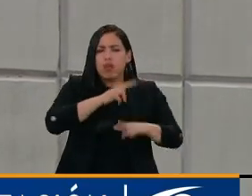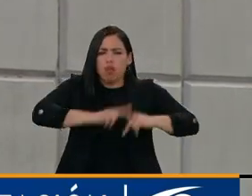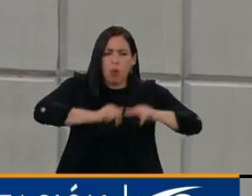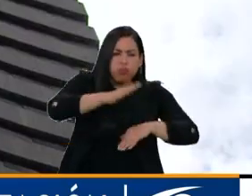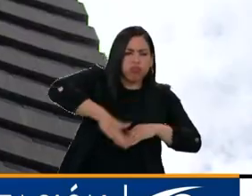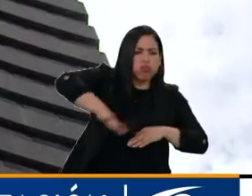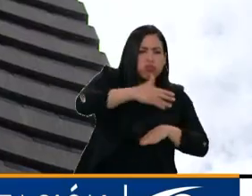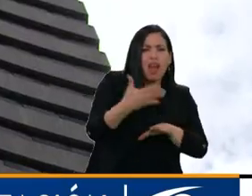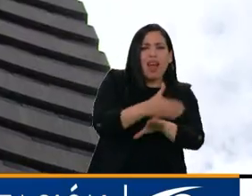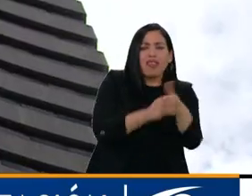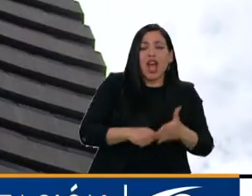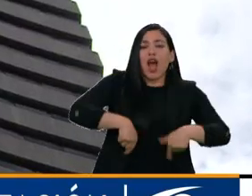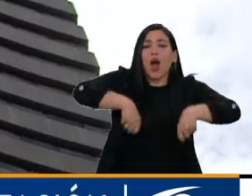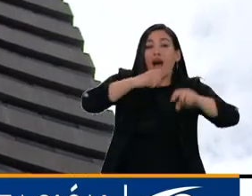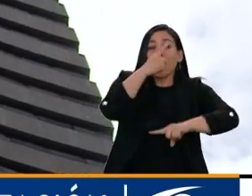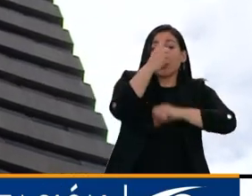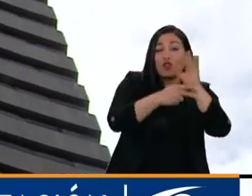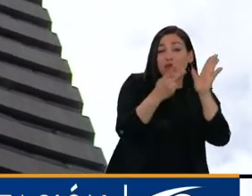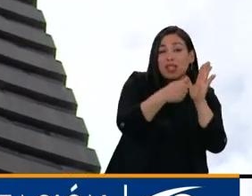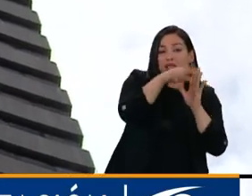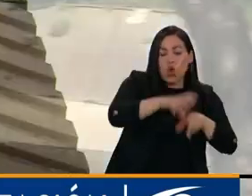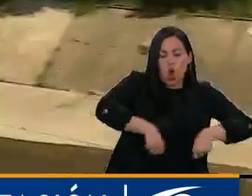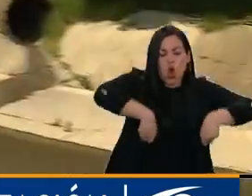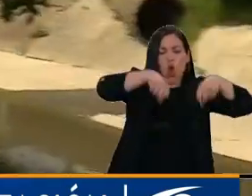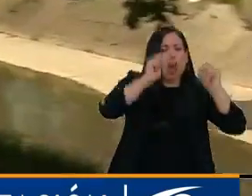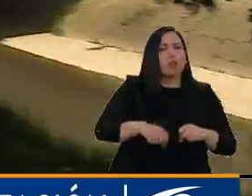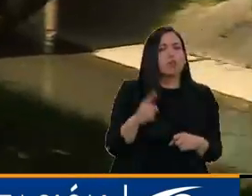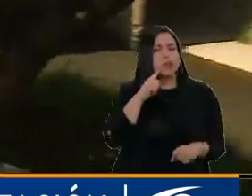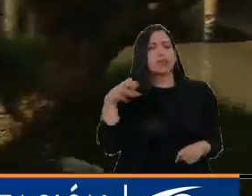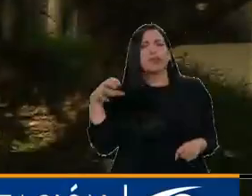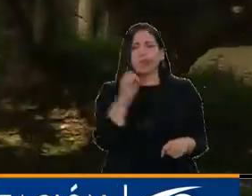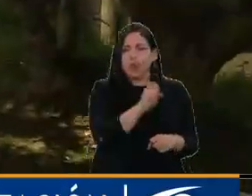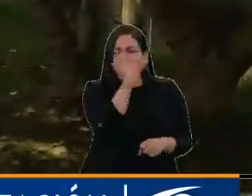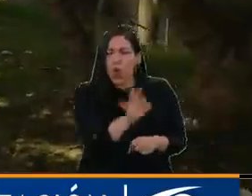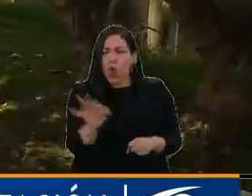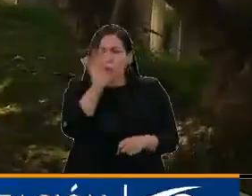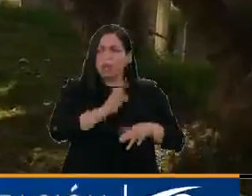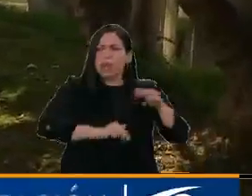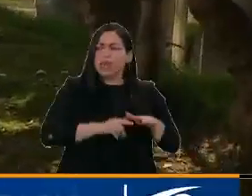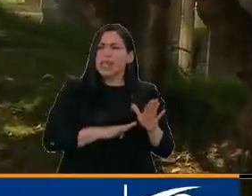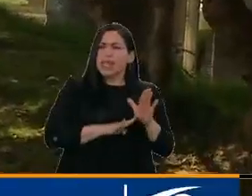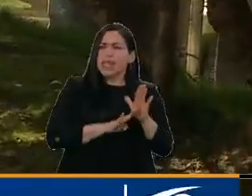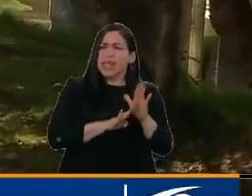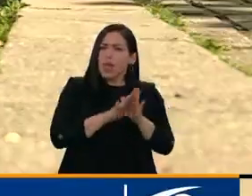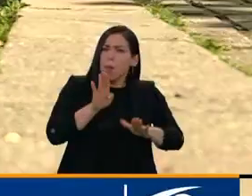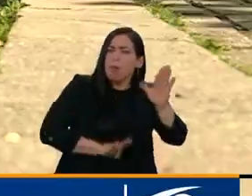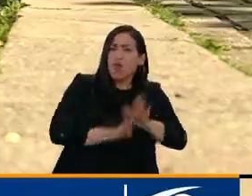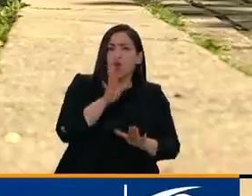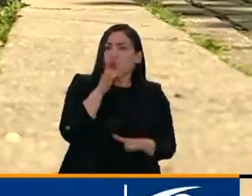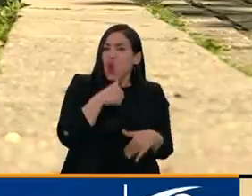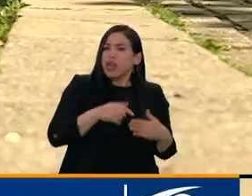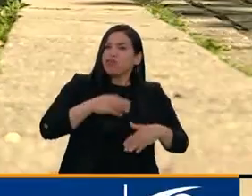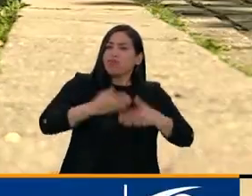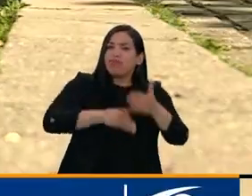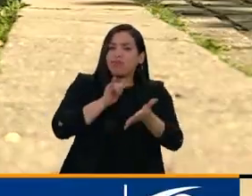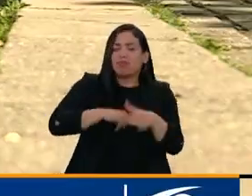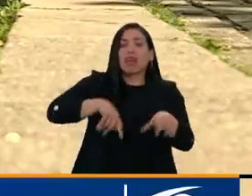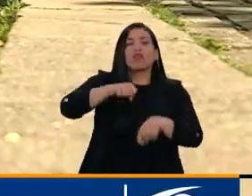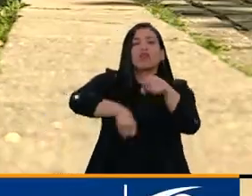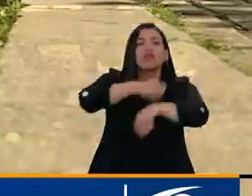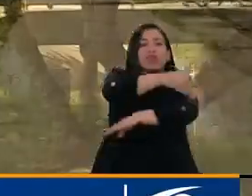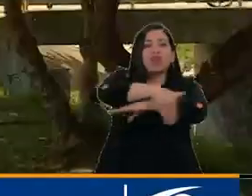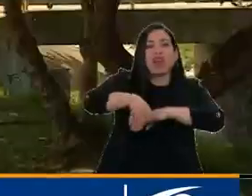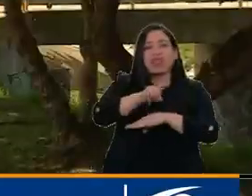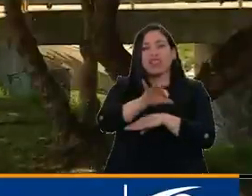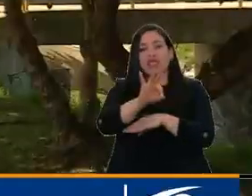de valorización aprobadas en el 2018, porque evidenciaron porcentajes de avance muy bajos, entre esas la de la ciclorruta de la